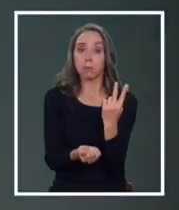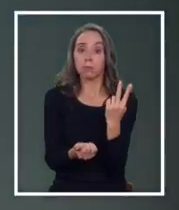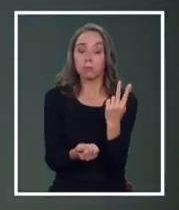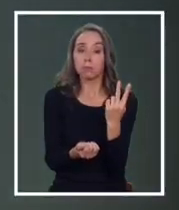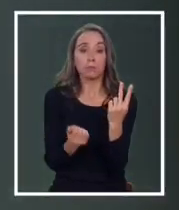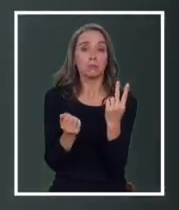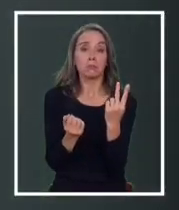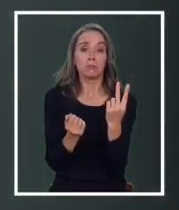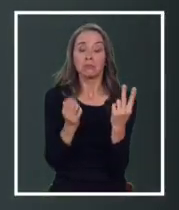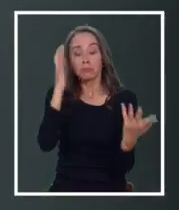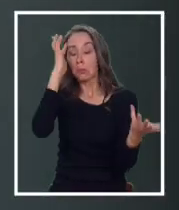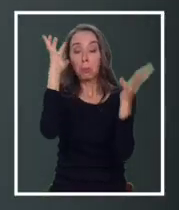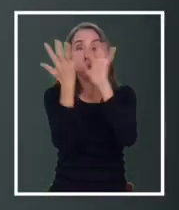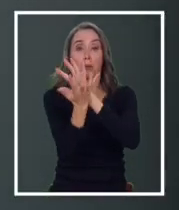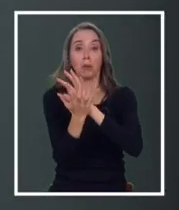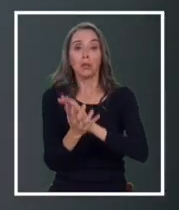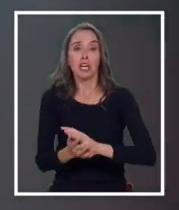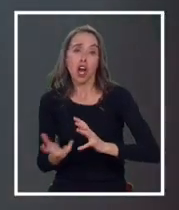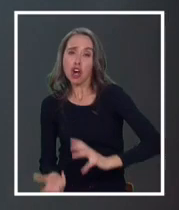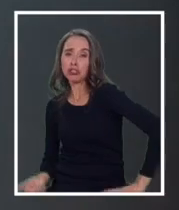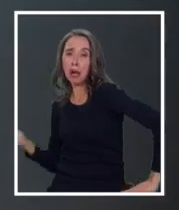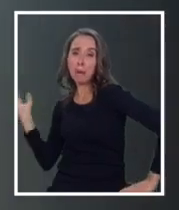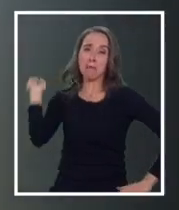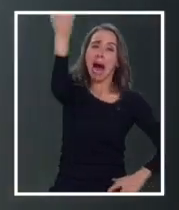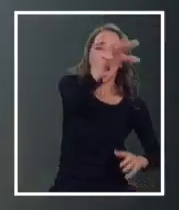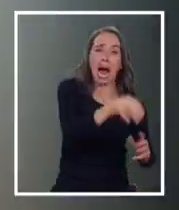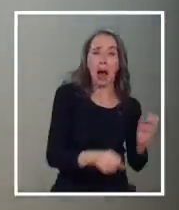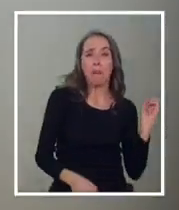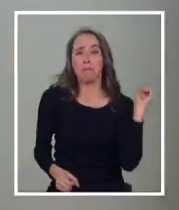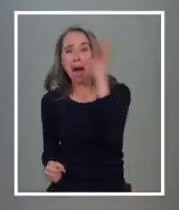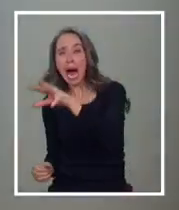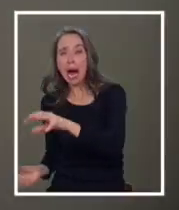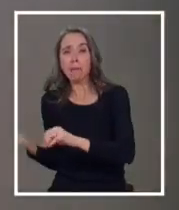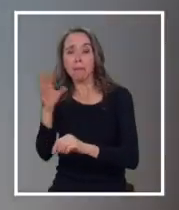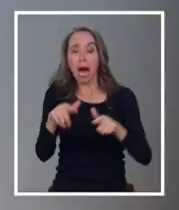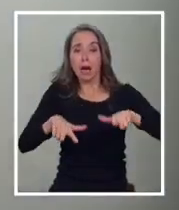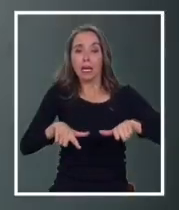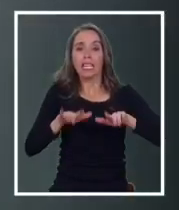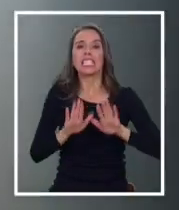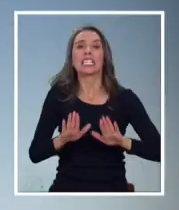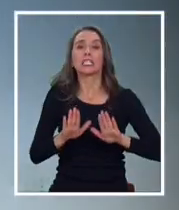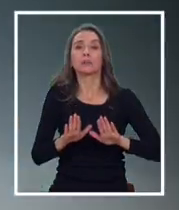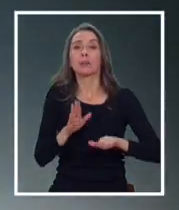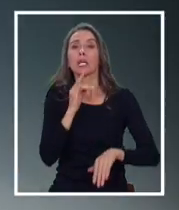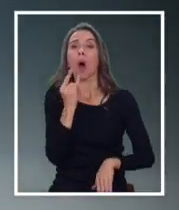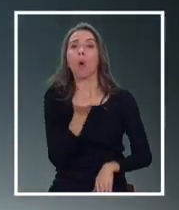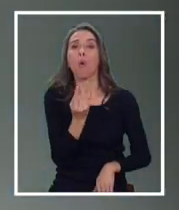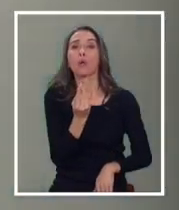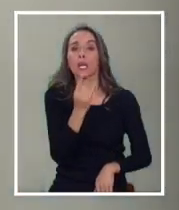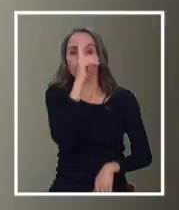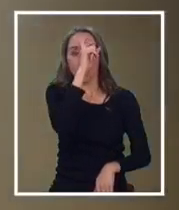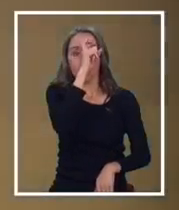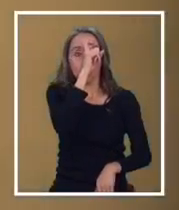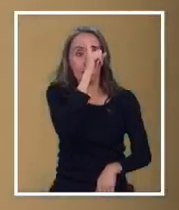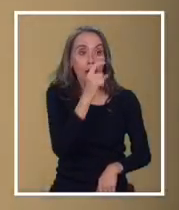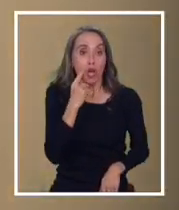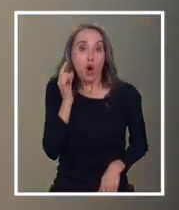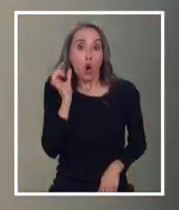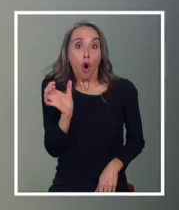totalmente descontrolados. Volaban objetos por el aire en la sala de espera de la unidad de emergencia del hospital.